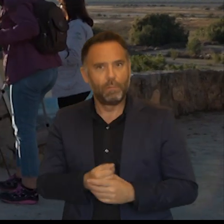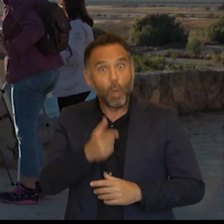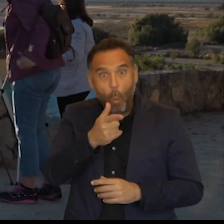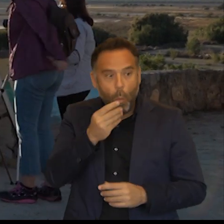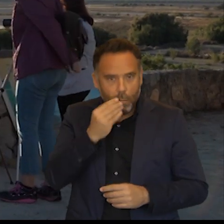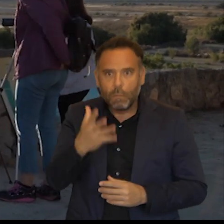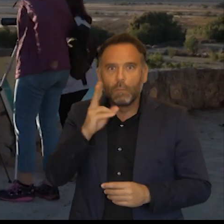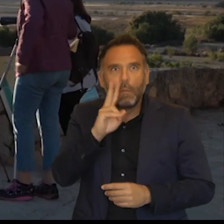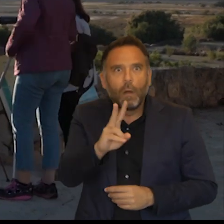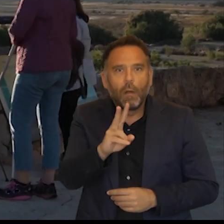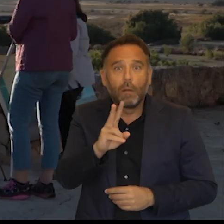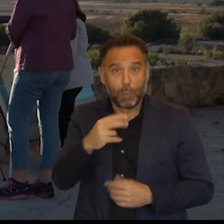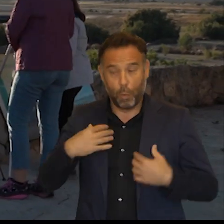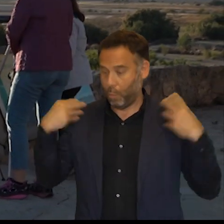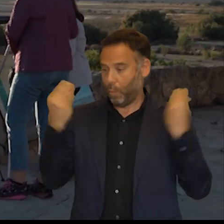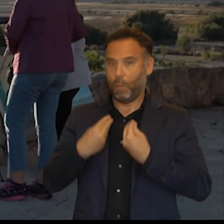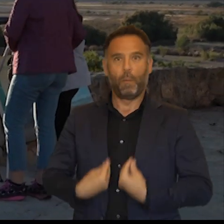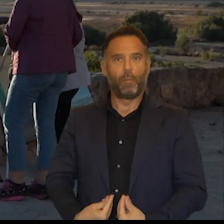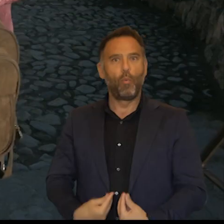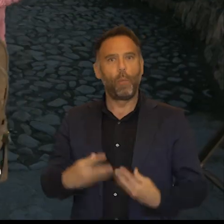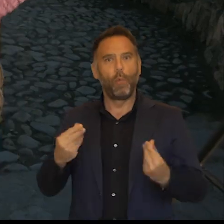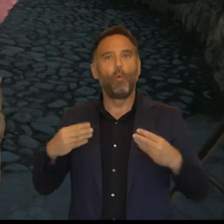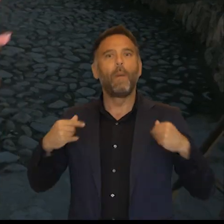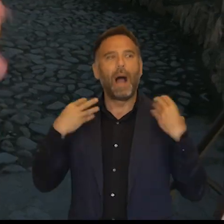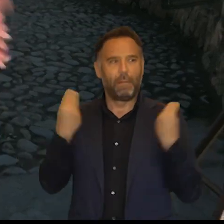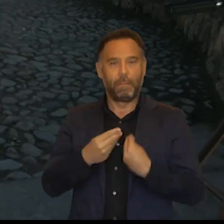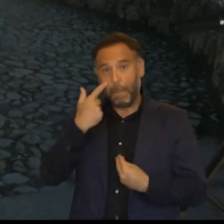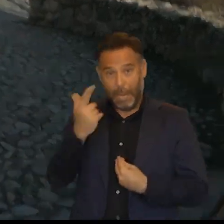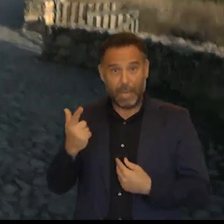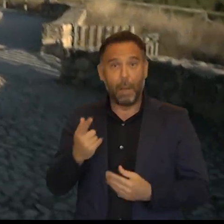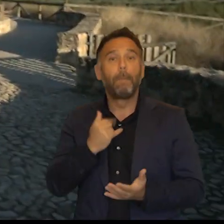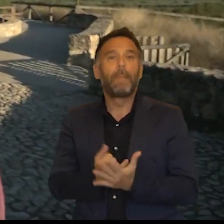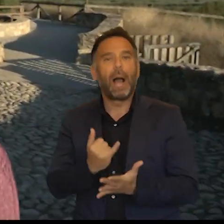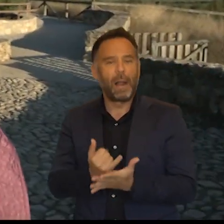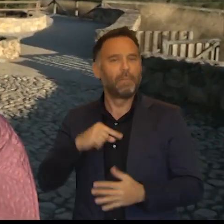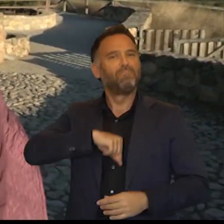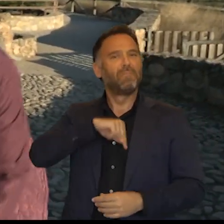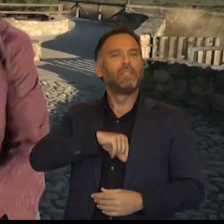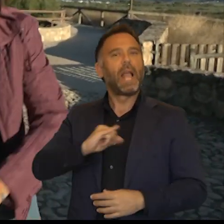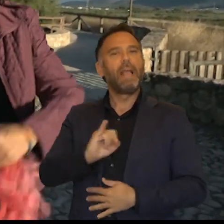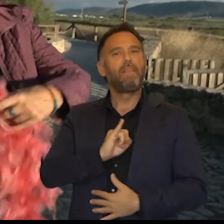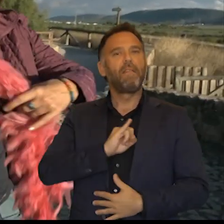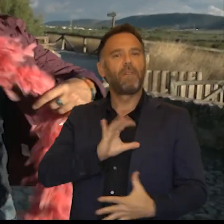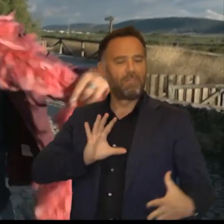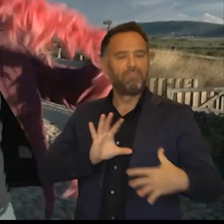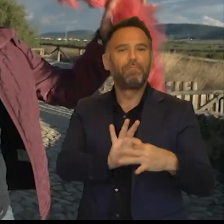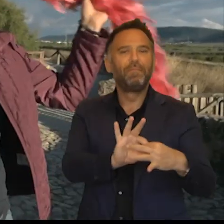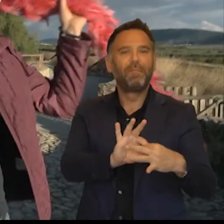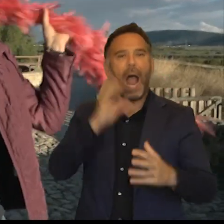he hecho bien en traer mi plumaje. Mira lo que me he traído. Eso para que me sienta yo